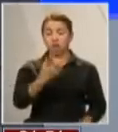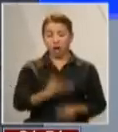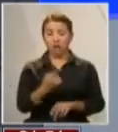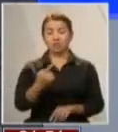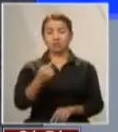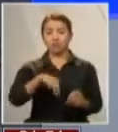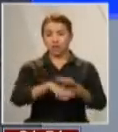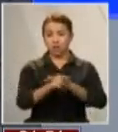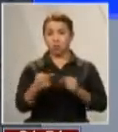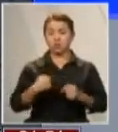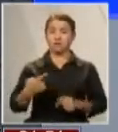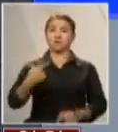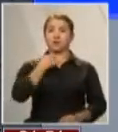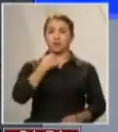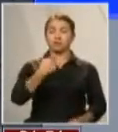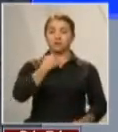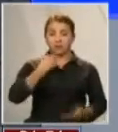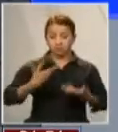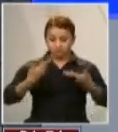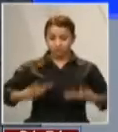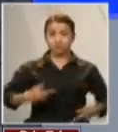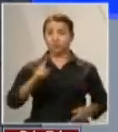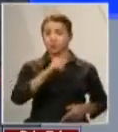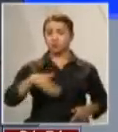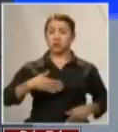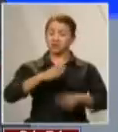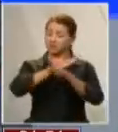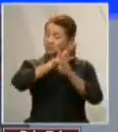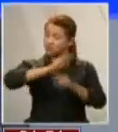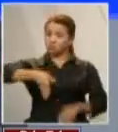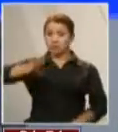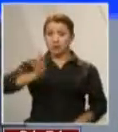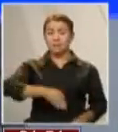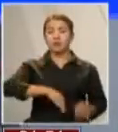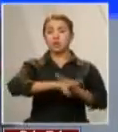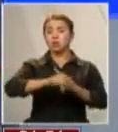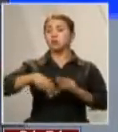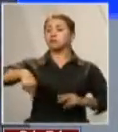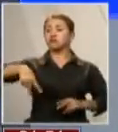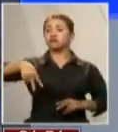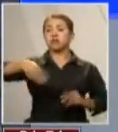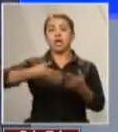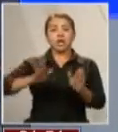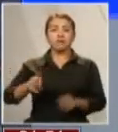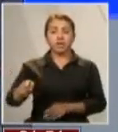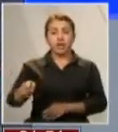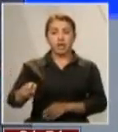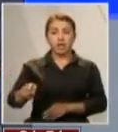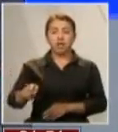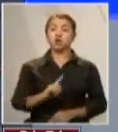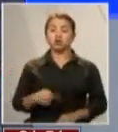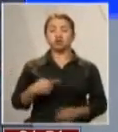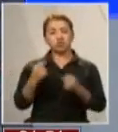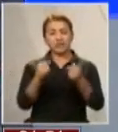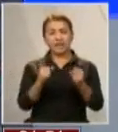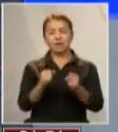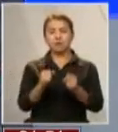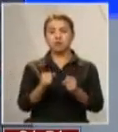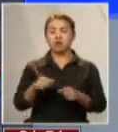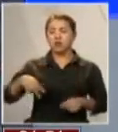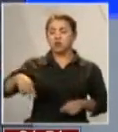la delincuencia. Y esas víctimas, obviamente, no quieren más que los delincuentes caminen por las calles con total impunidad. Y cuando nosotros tratamos de